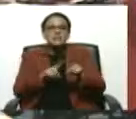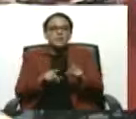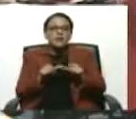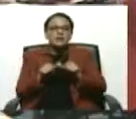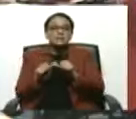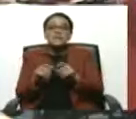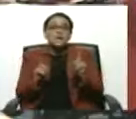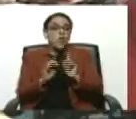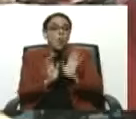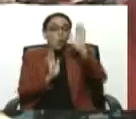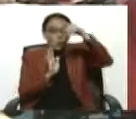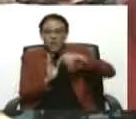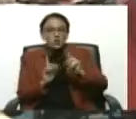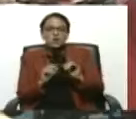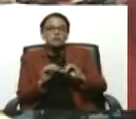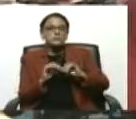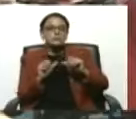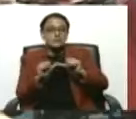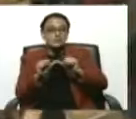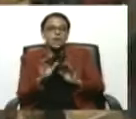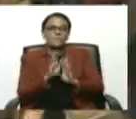de crecimiento.